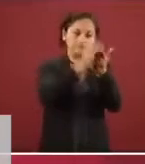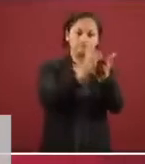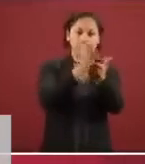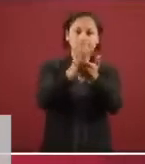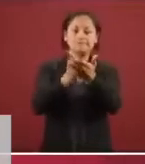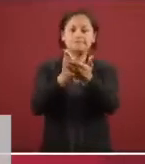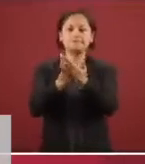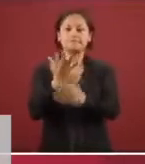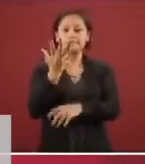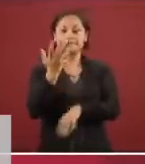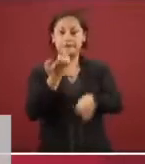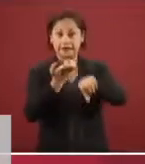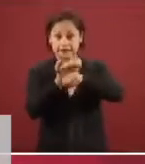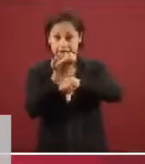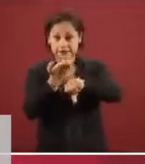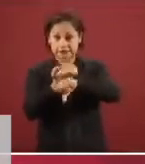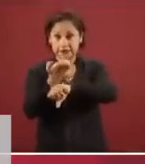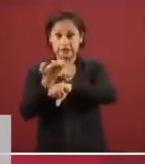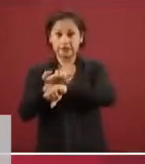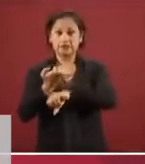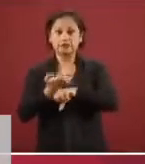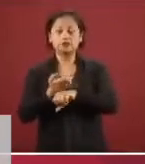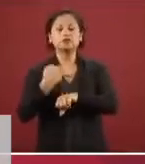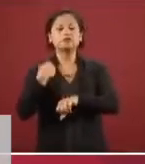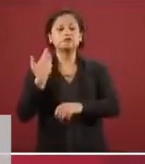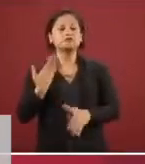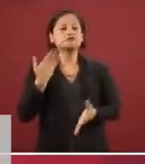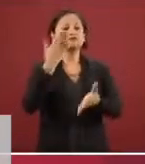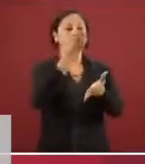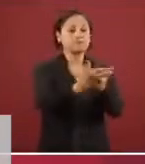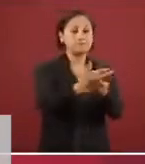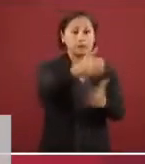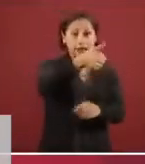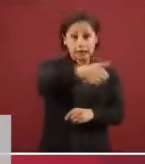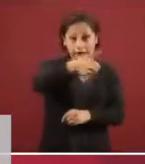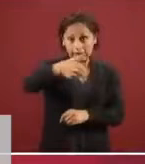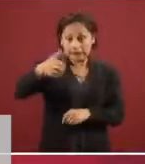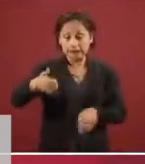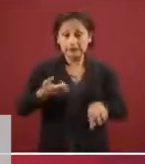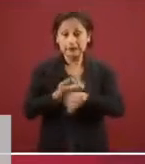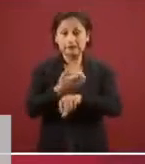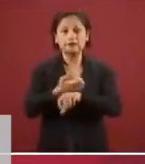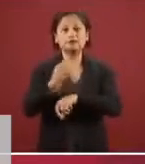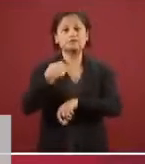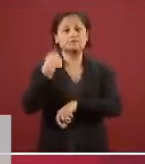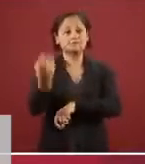que cuando se encuentre el trabajador en situación de retiro, se le entregue lo que corresponde.